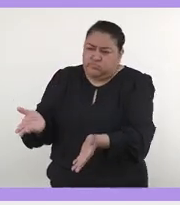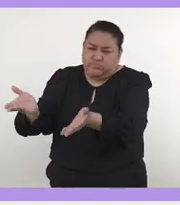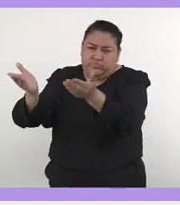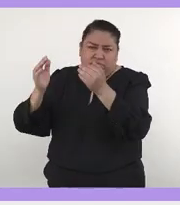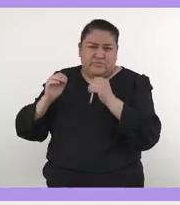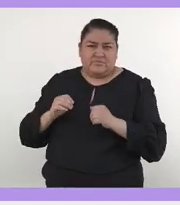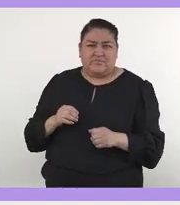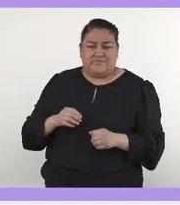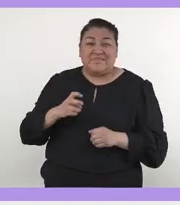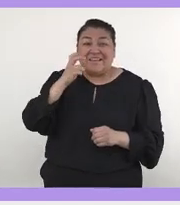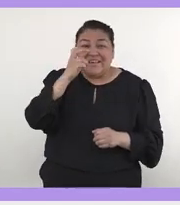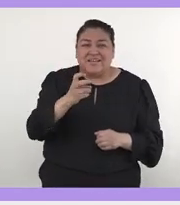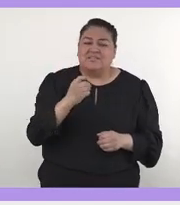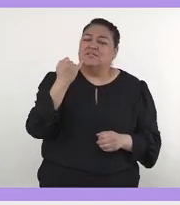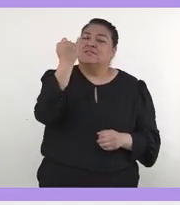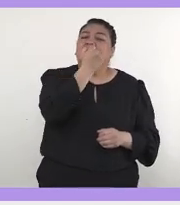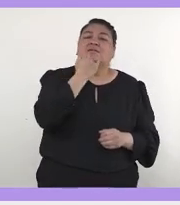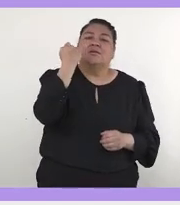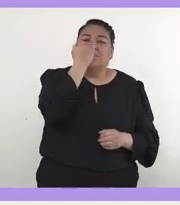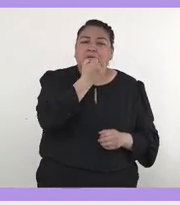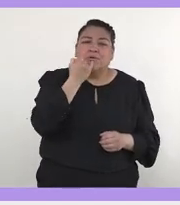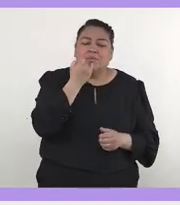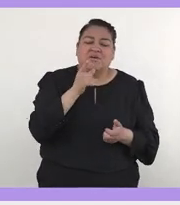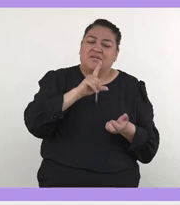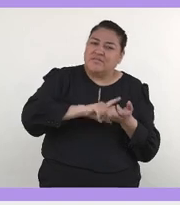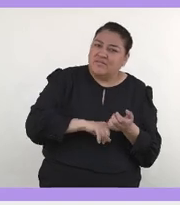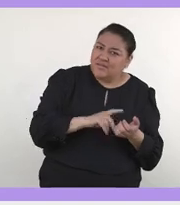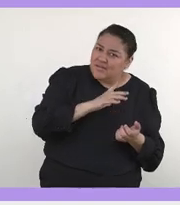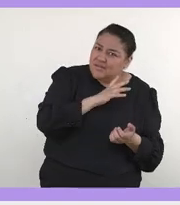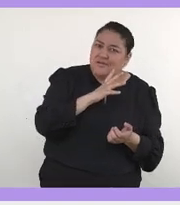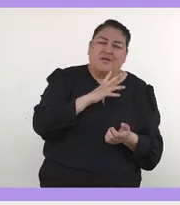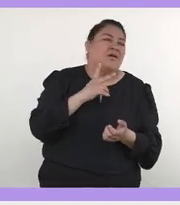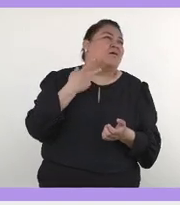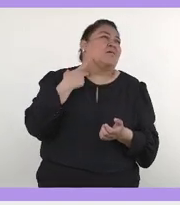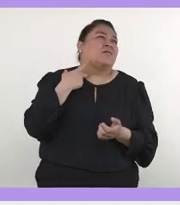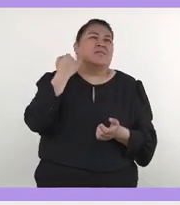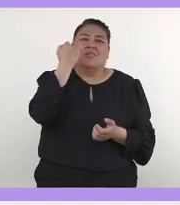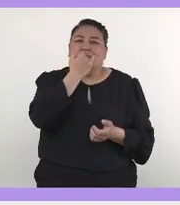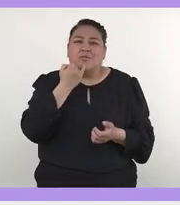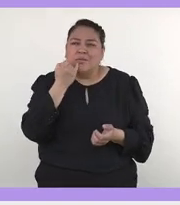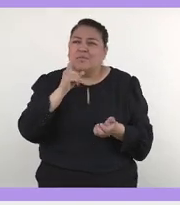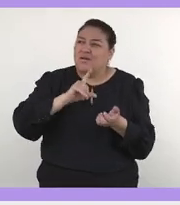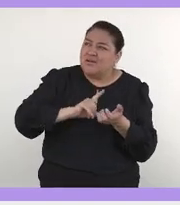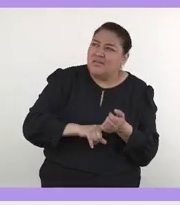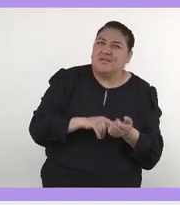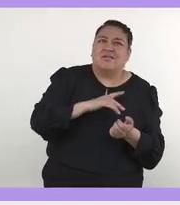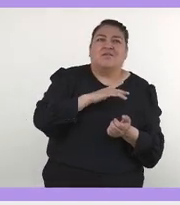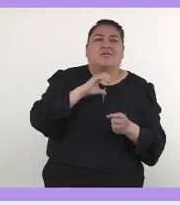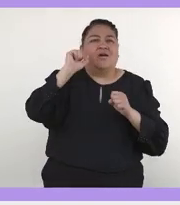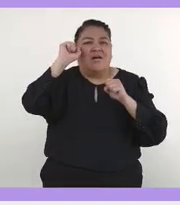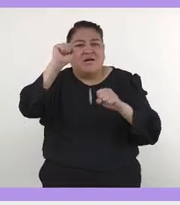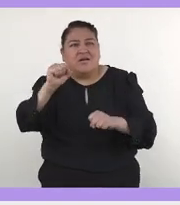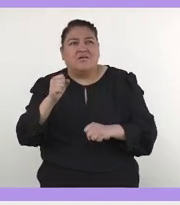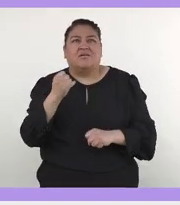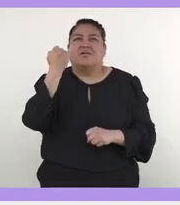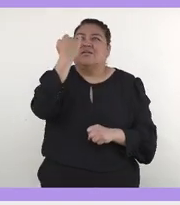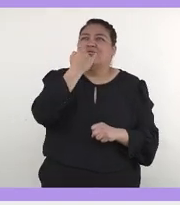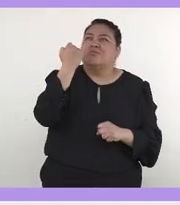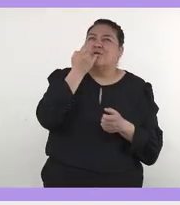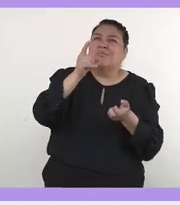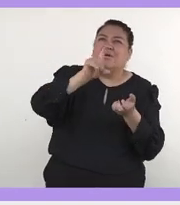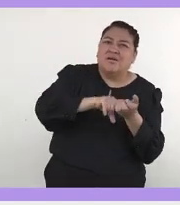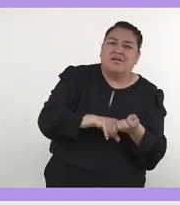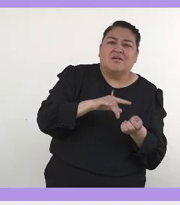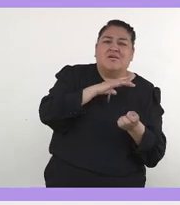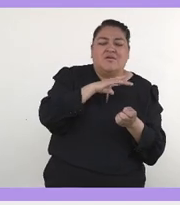no es inocua o sea tiene ideología tiene política para quien diga ay no este invento de las feministas no porque hay varias personas que